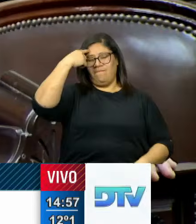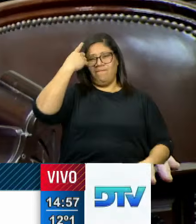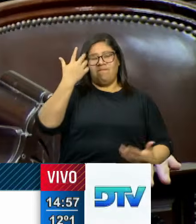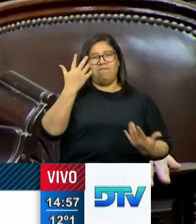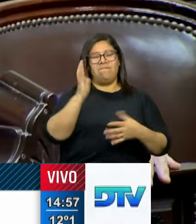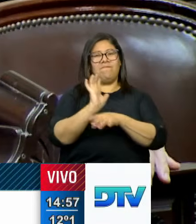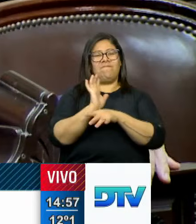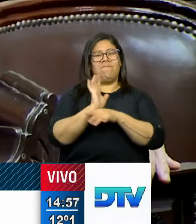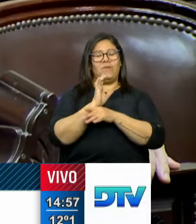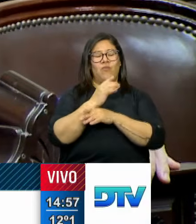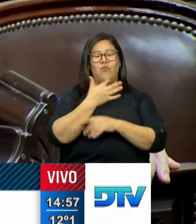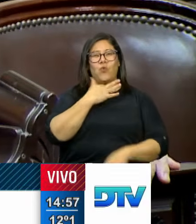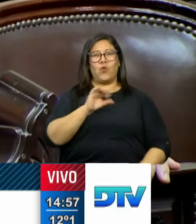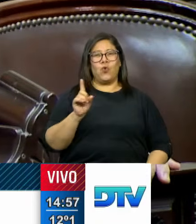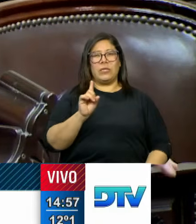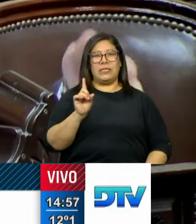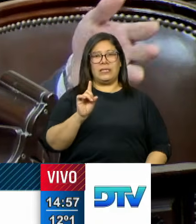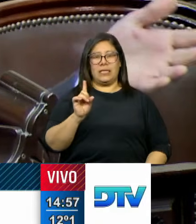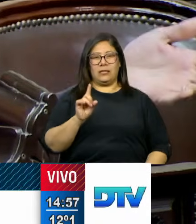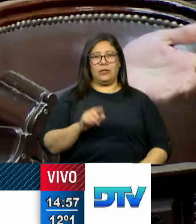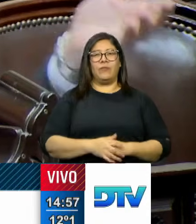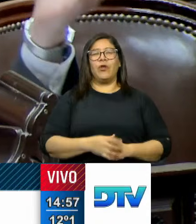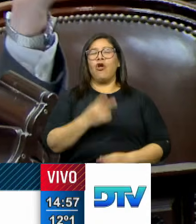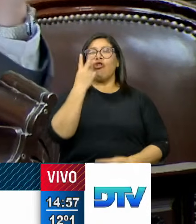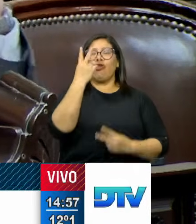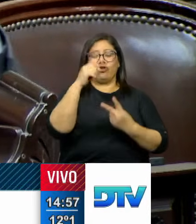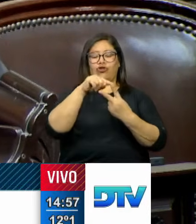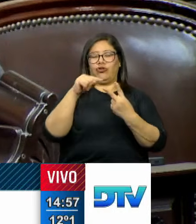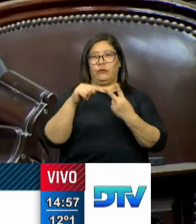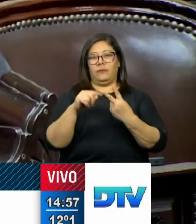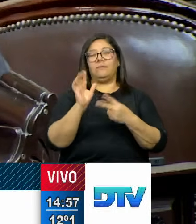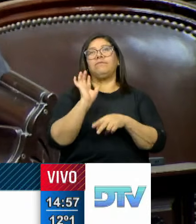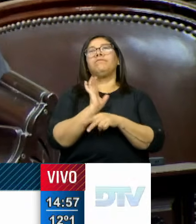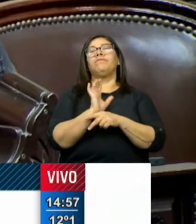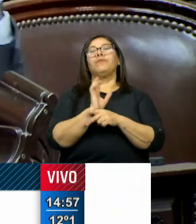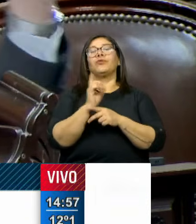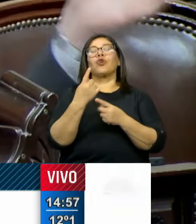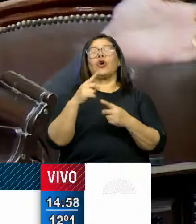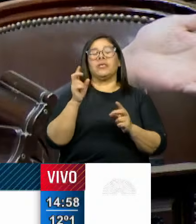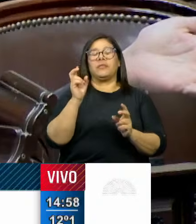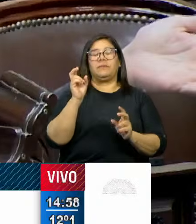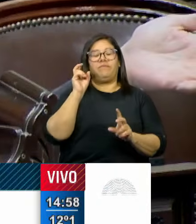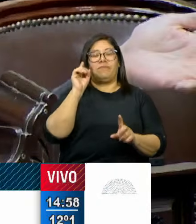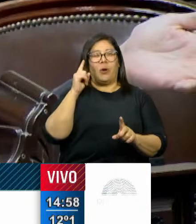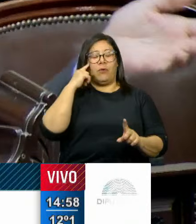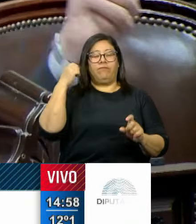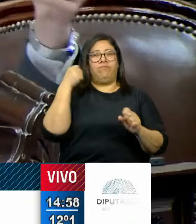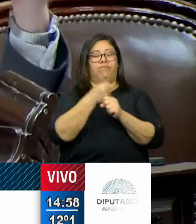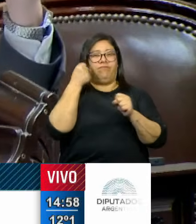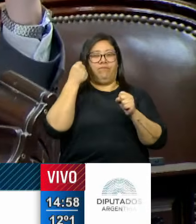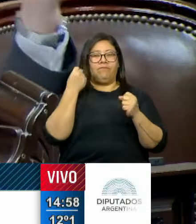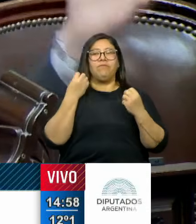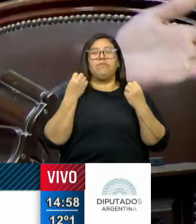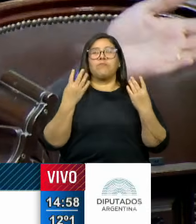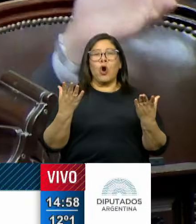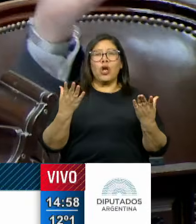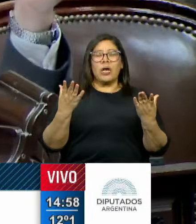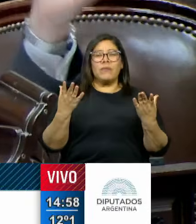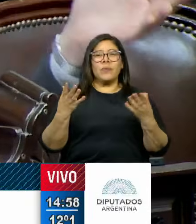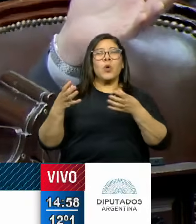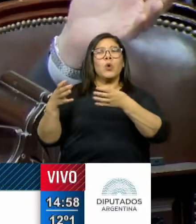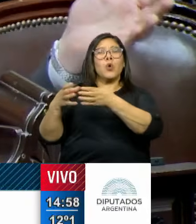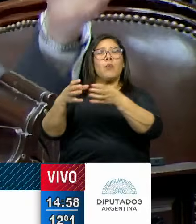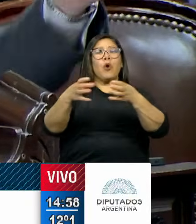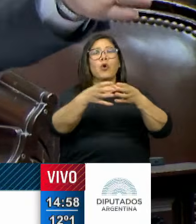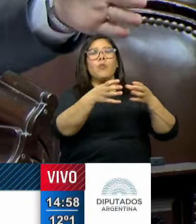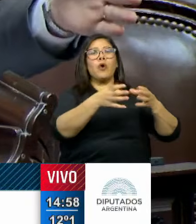intervención. Dos sonidos, por así decirlo. La ovación de un montón de bloques el